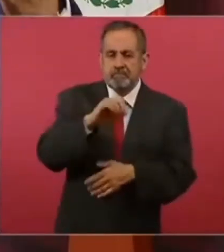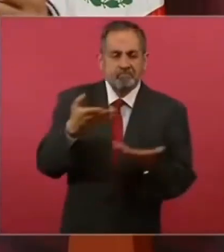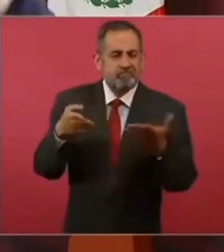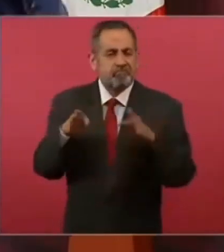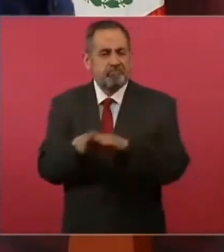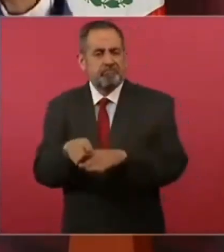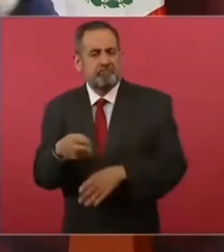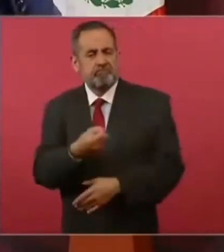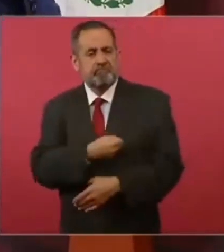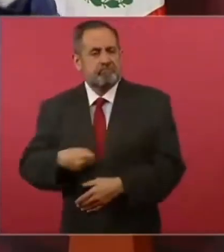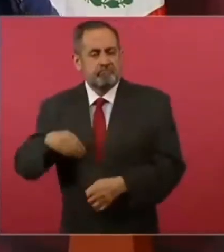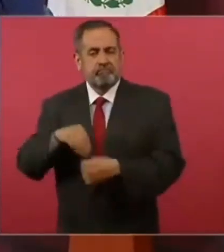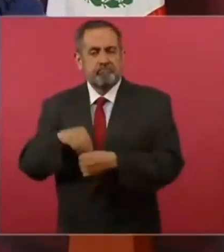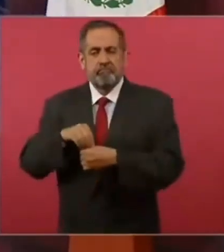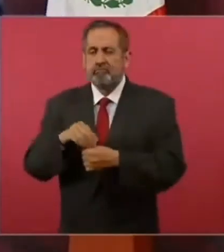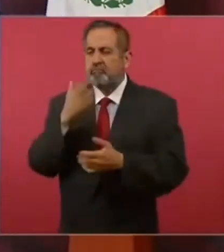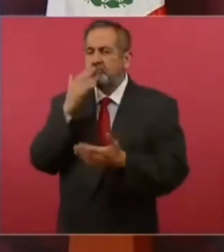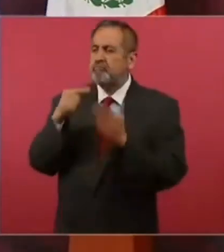Los corruptos,